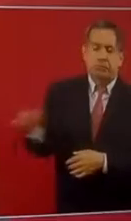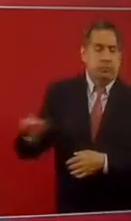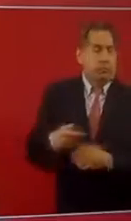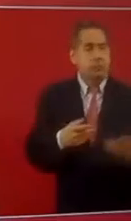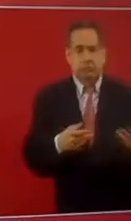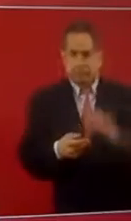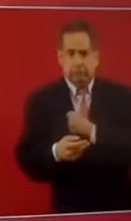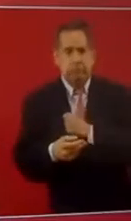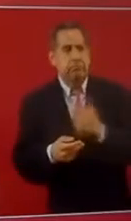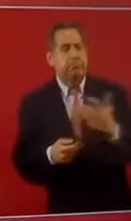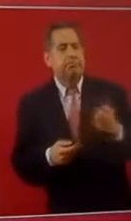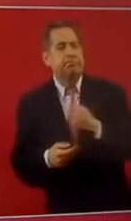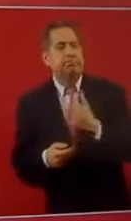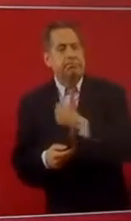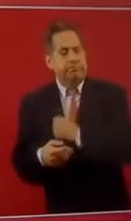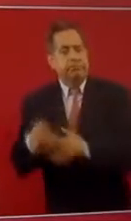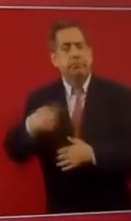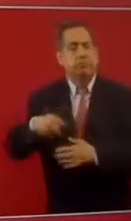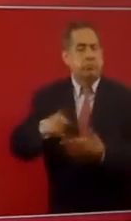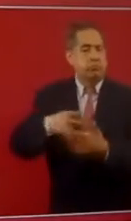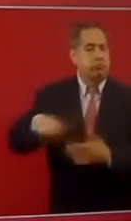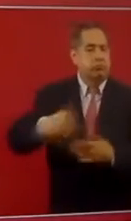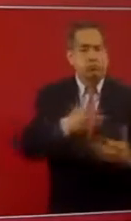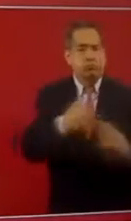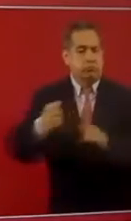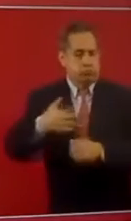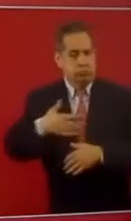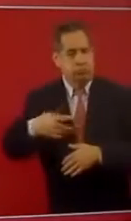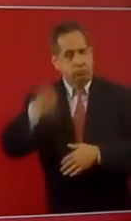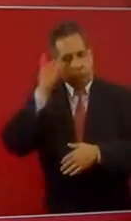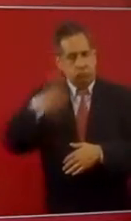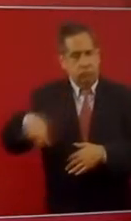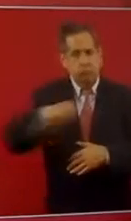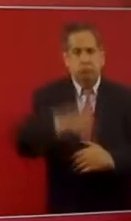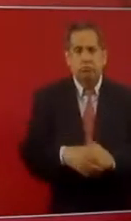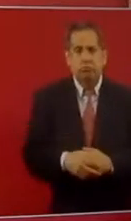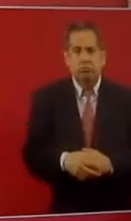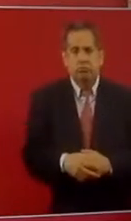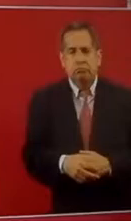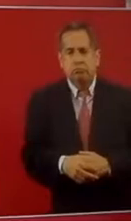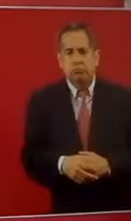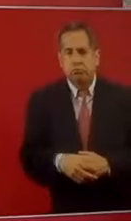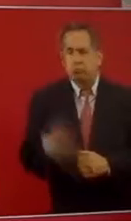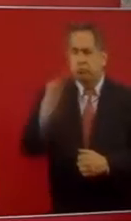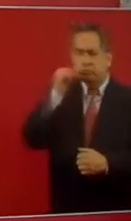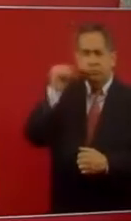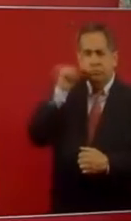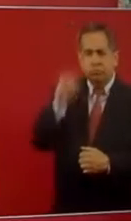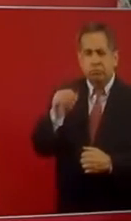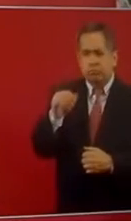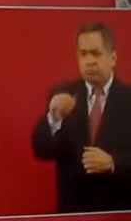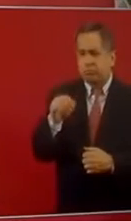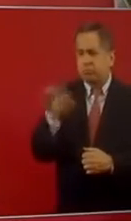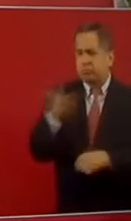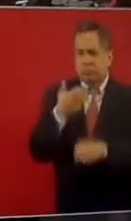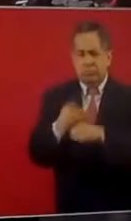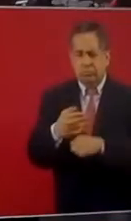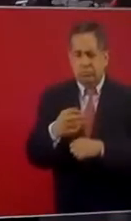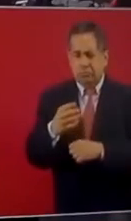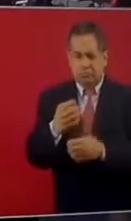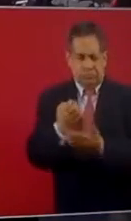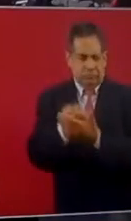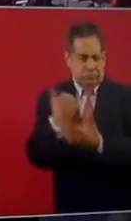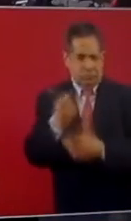la Ciudad de México, el doctor Moisés Reina Montalbán. Y quiero invitarlos a que escuchen las noticias,